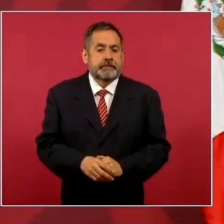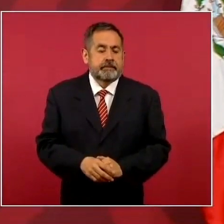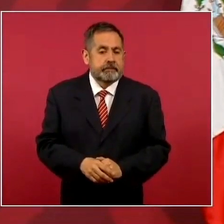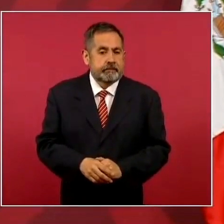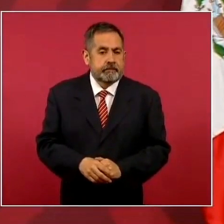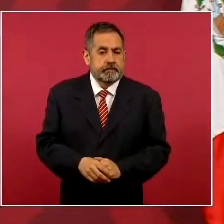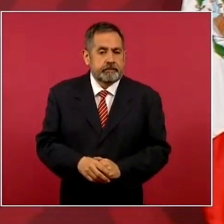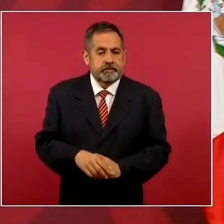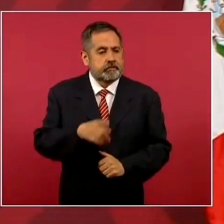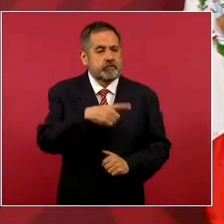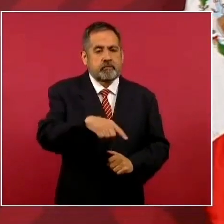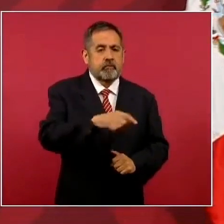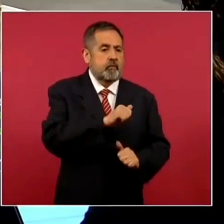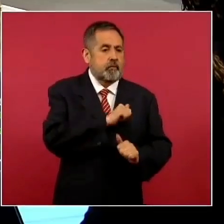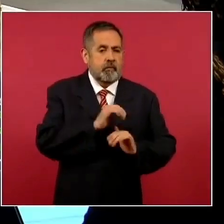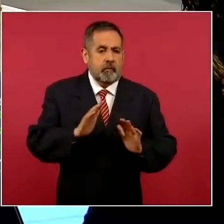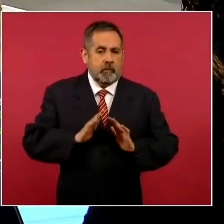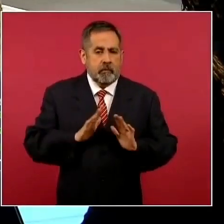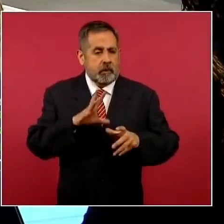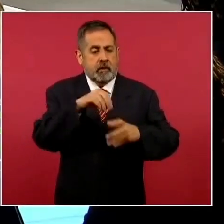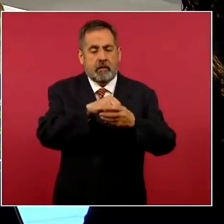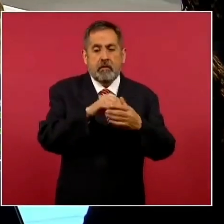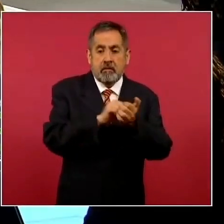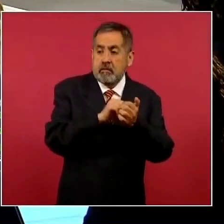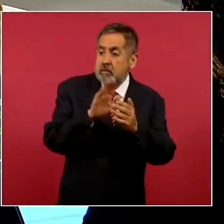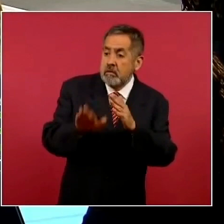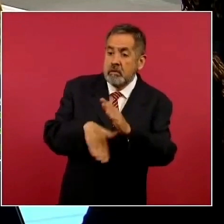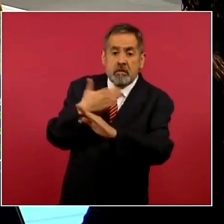Todos los militares que participaron en el golpe,